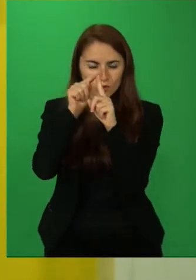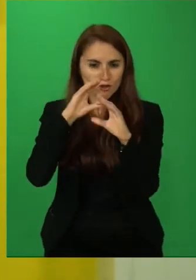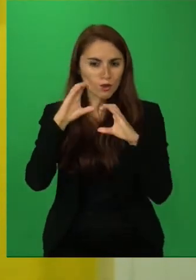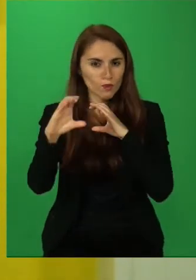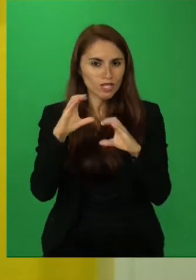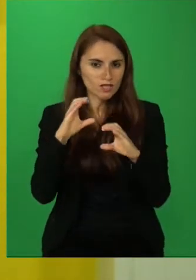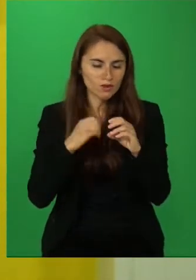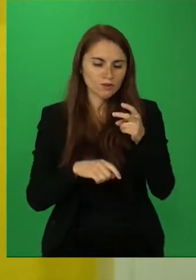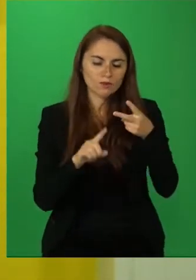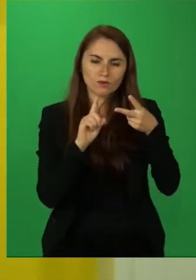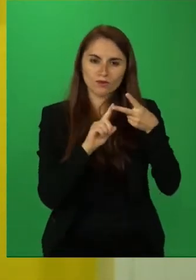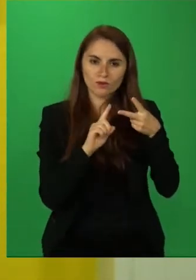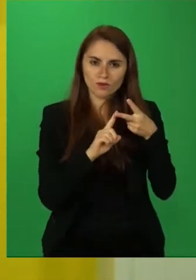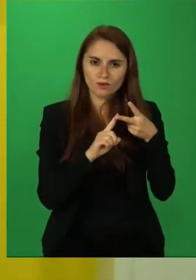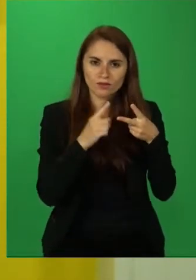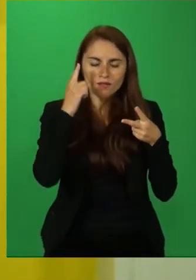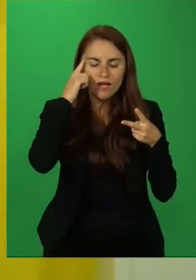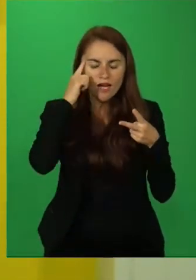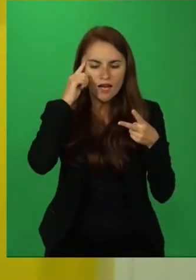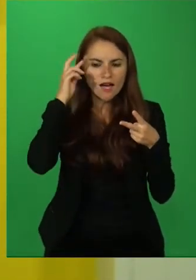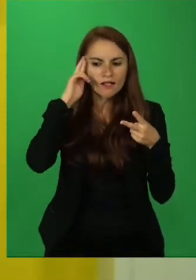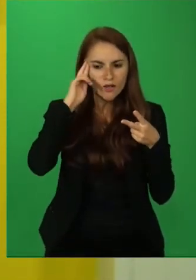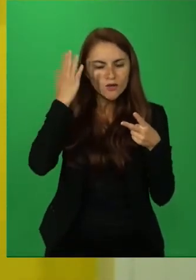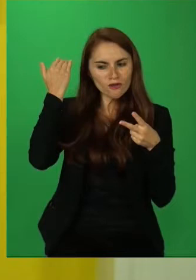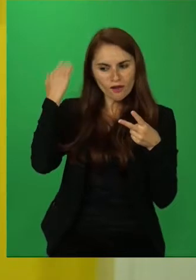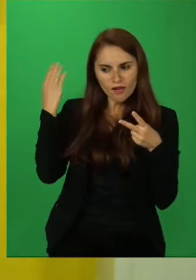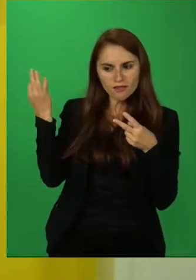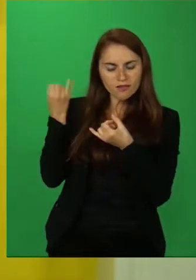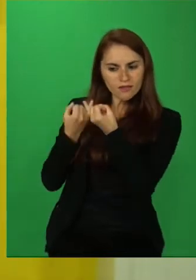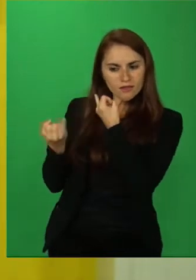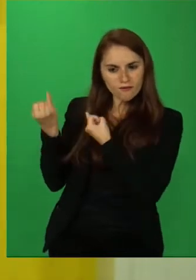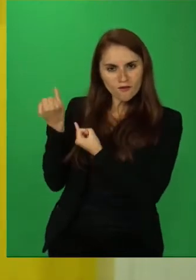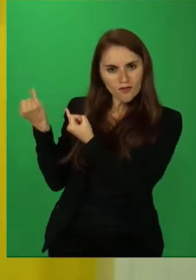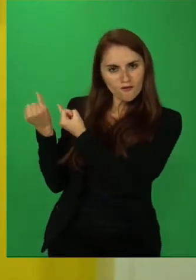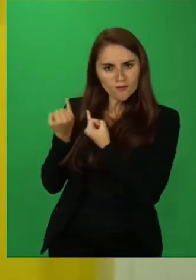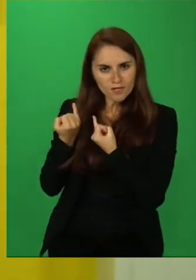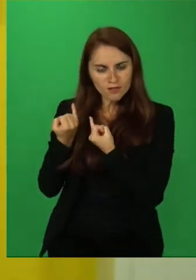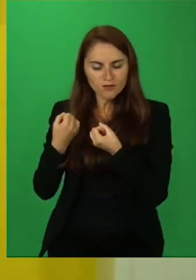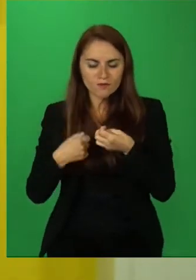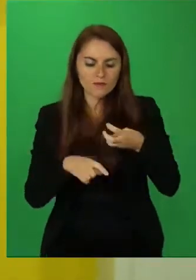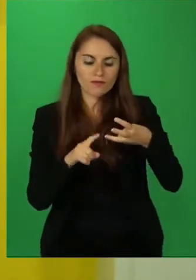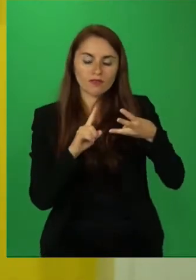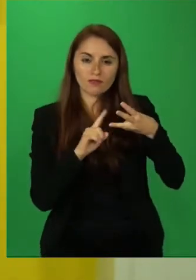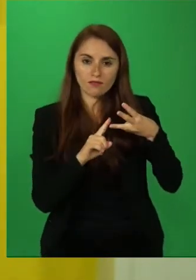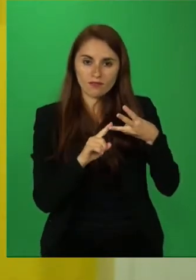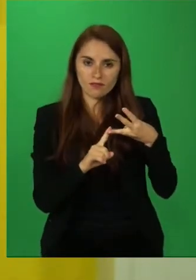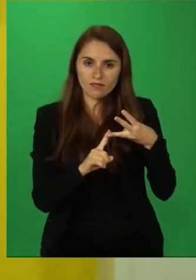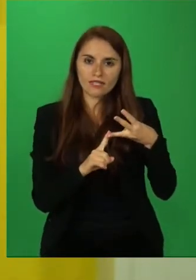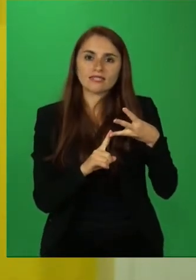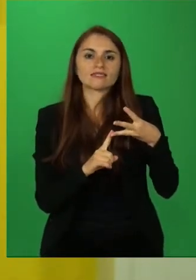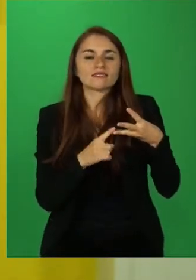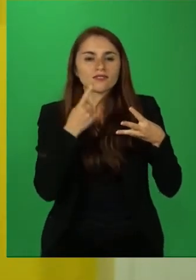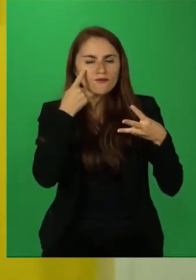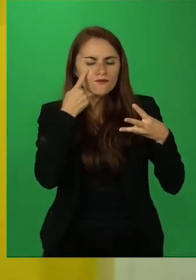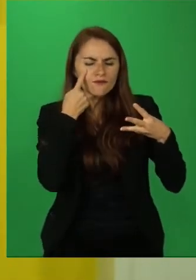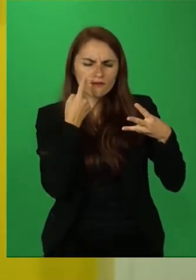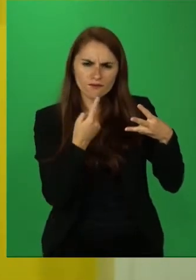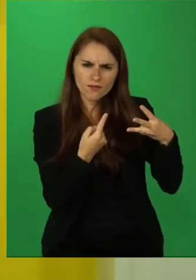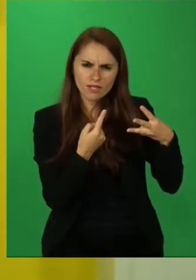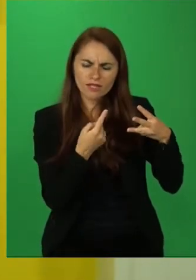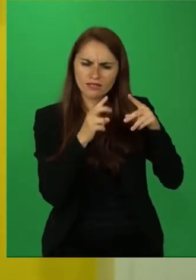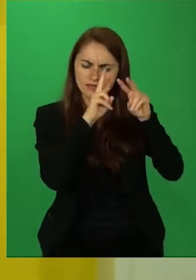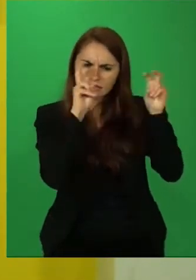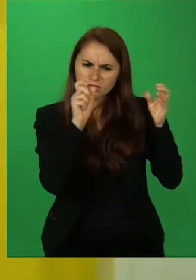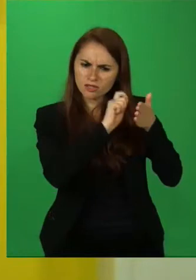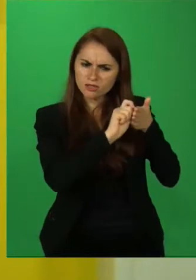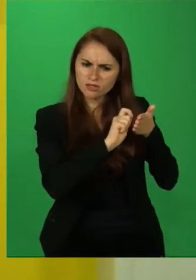comunicativo. Paso 2, activar conocimientos previos. Paso 3, identificar en este caso el